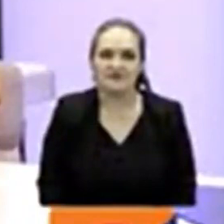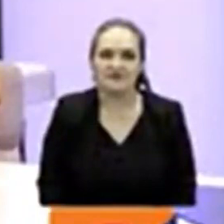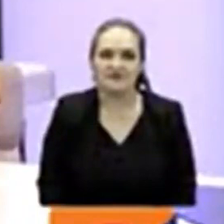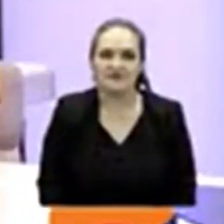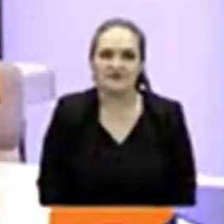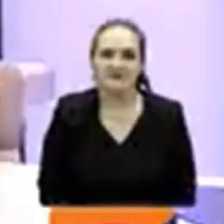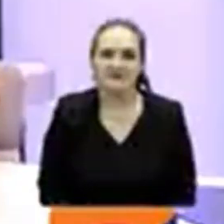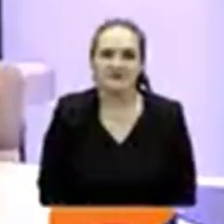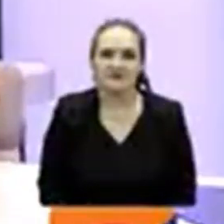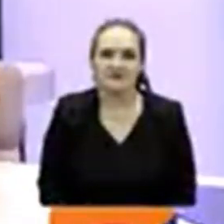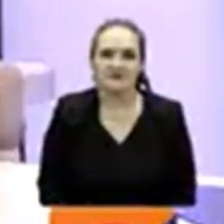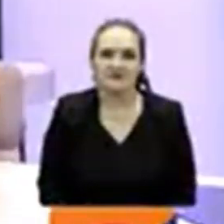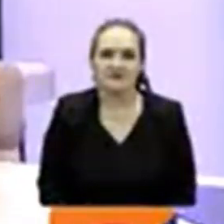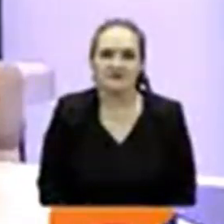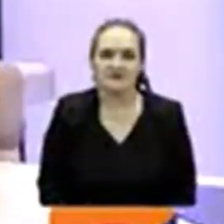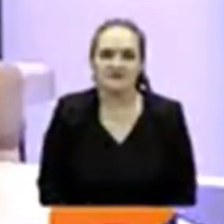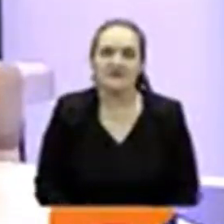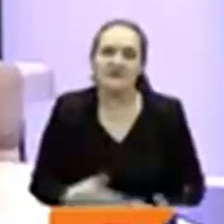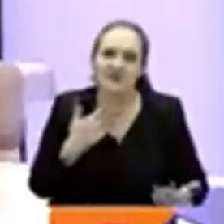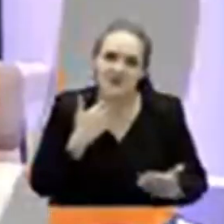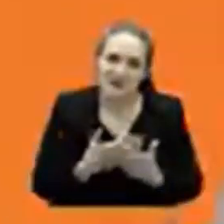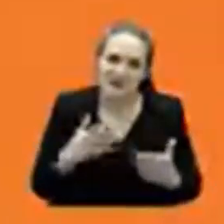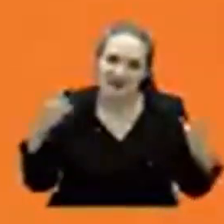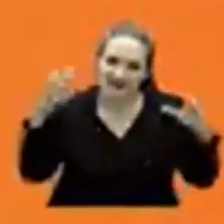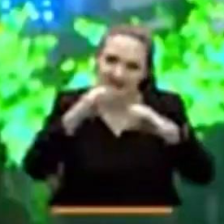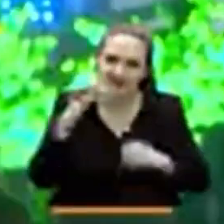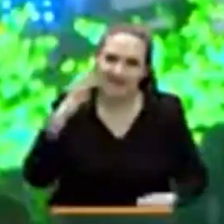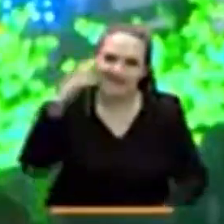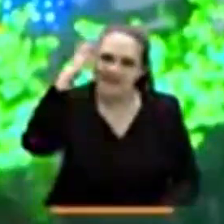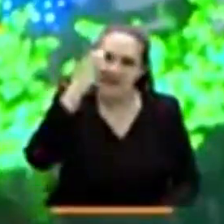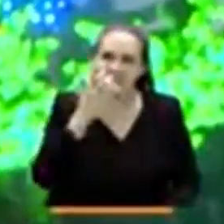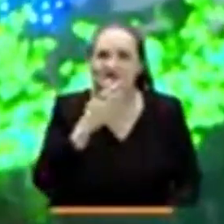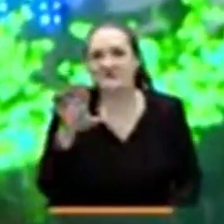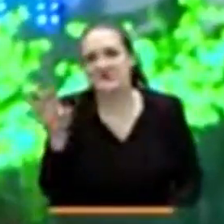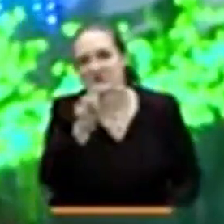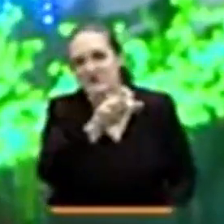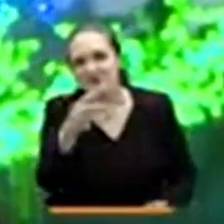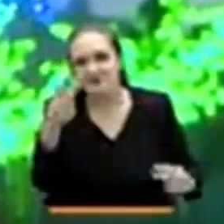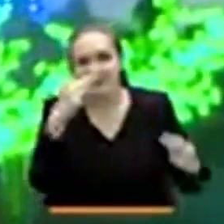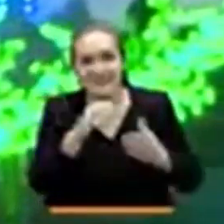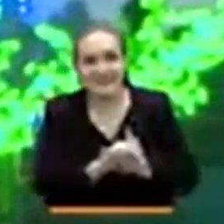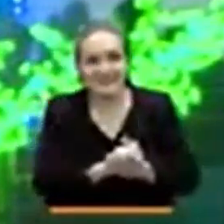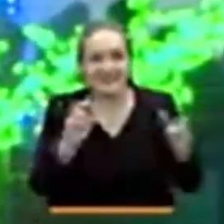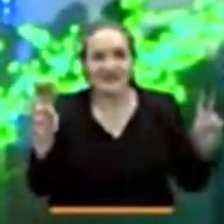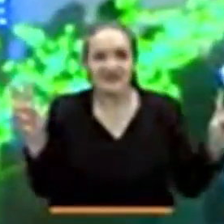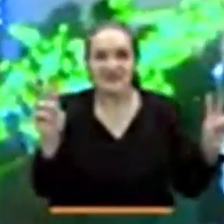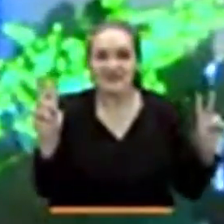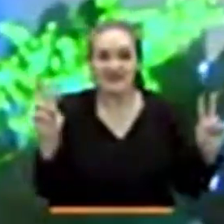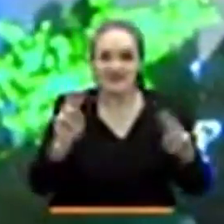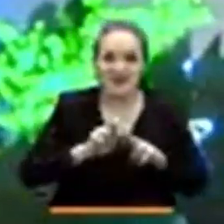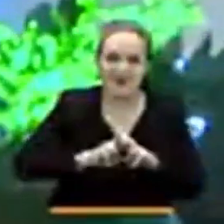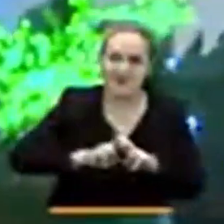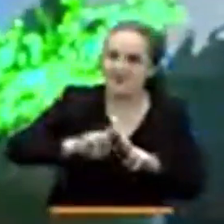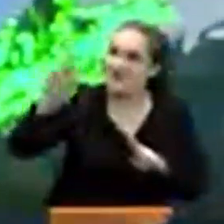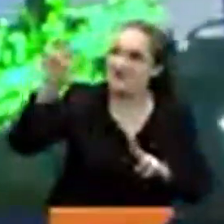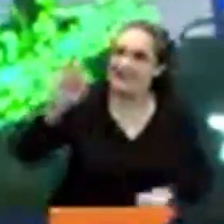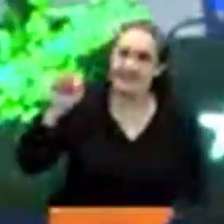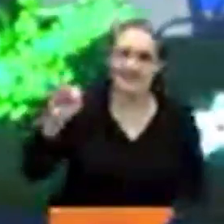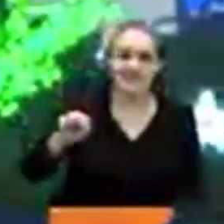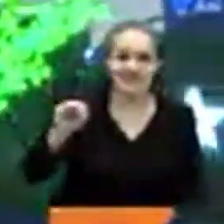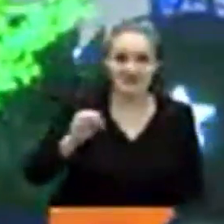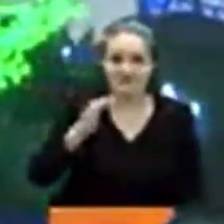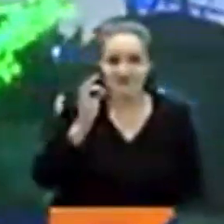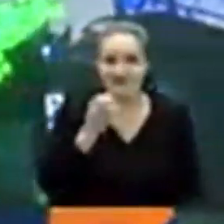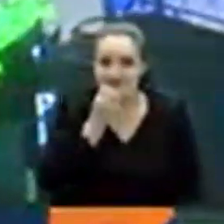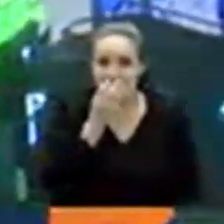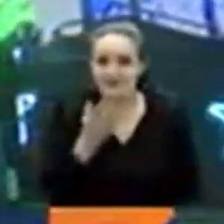2, 1, habla. Buenas noches, Damaris, televidentes. Yo los saludo a esta hora desde el Cerro de Monserrate y tengo que decir